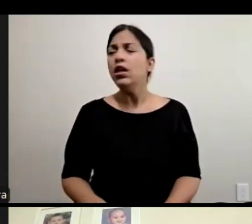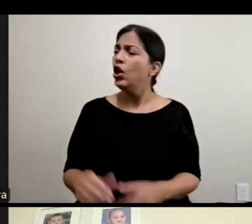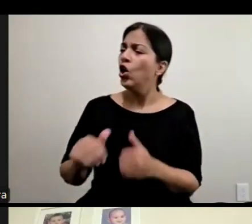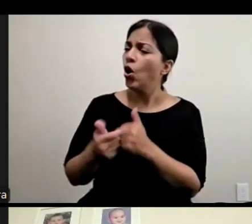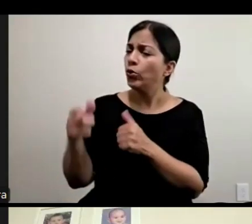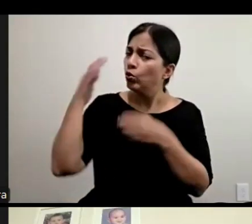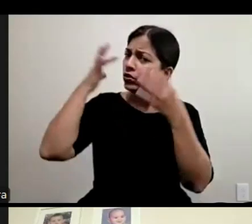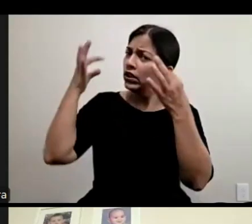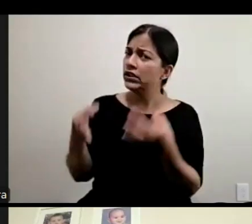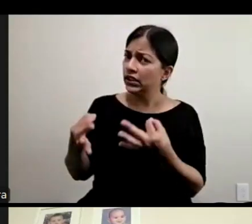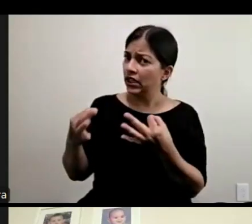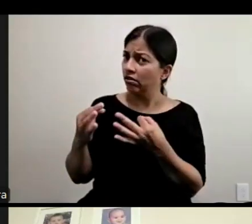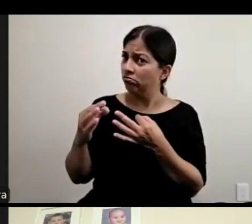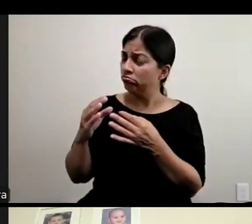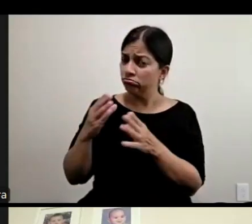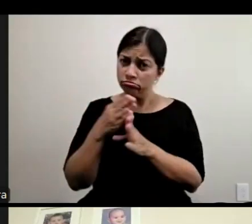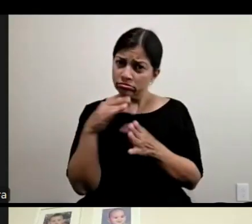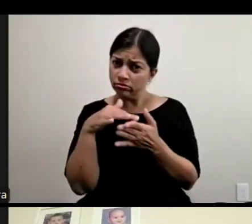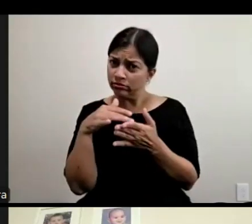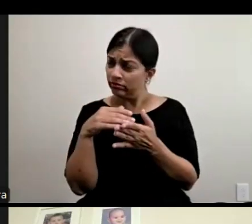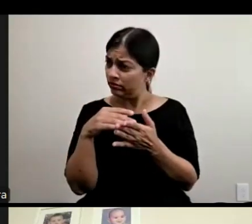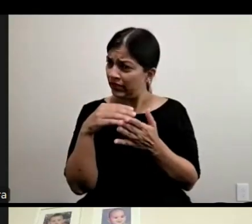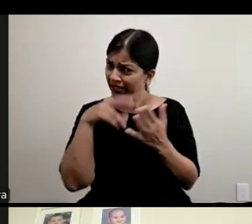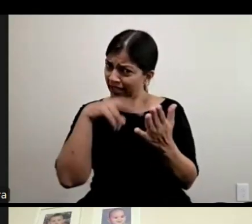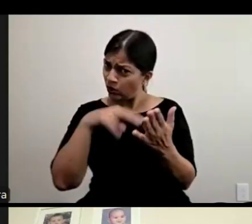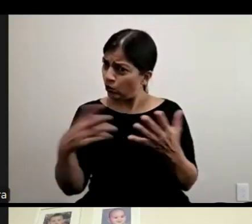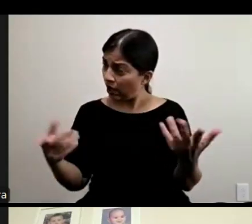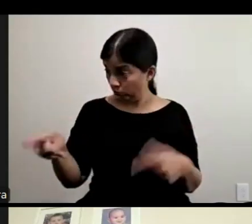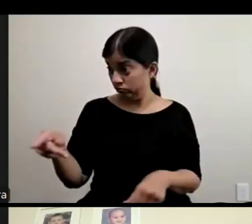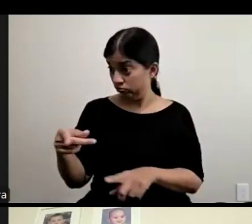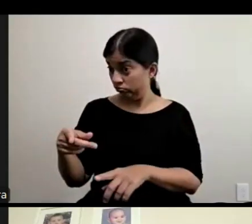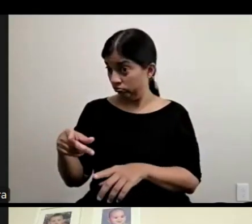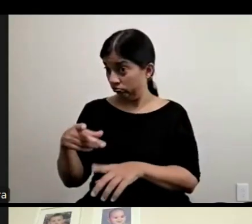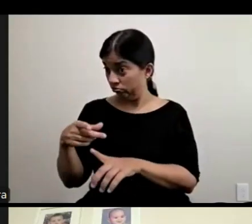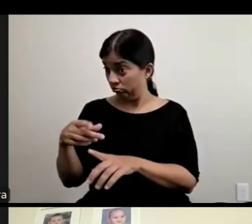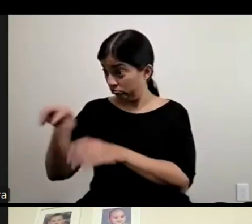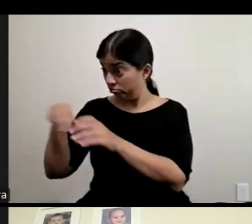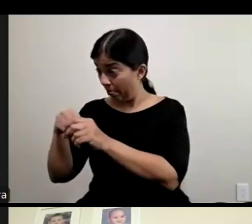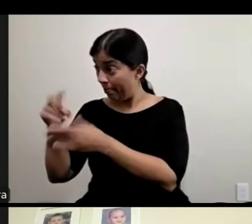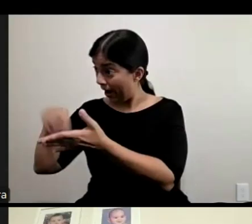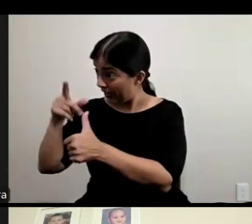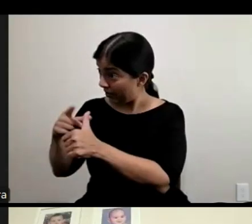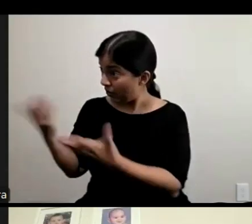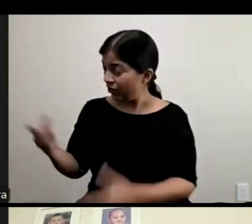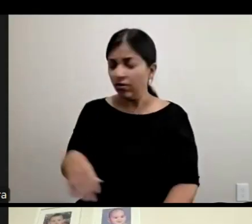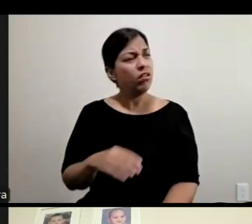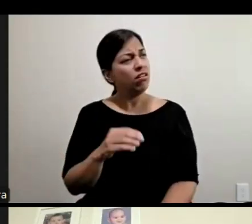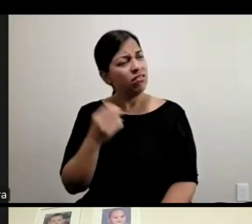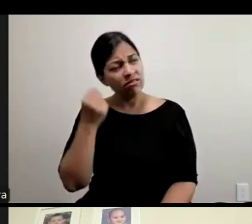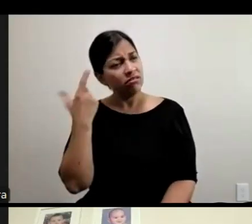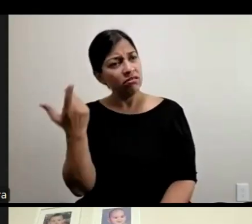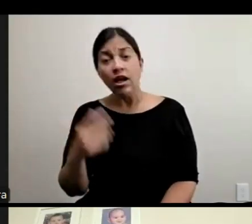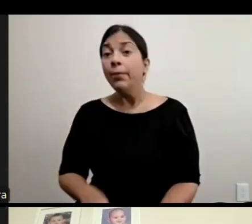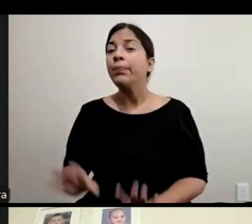a la literatura? O sea, pues tú estabas en baile. ¿cómo? ¿Cómo vas a la literatura, a las lenguas,